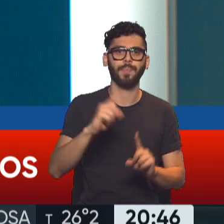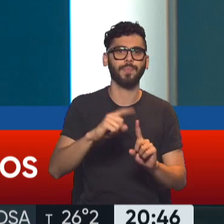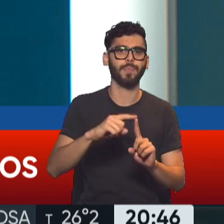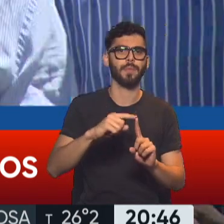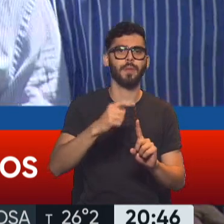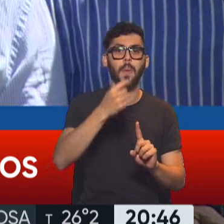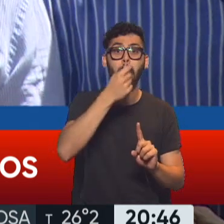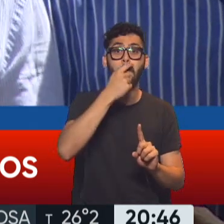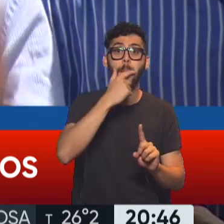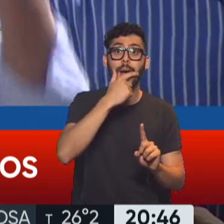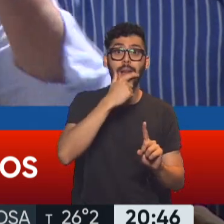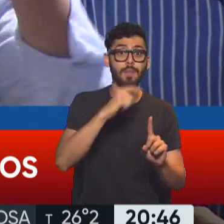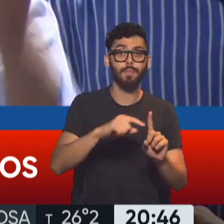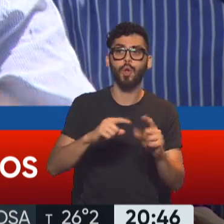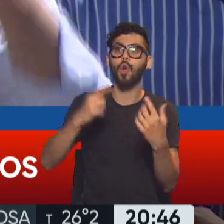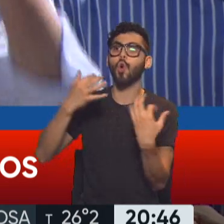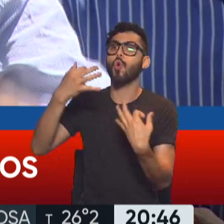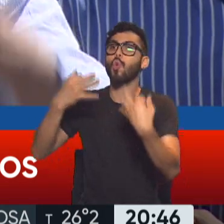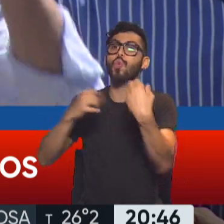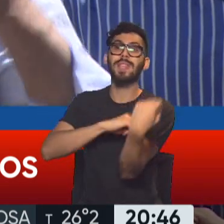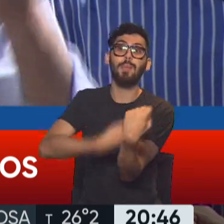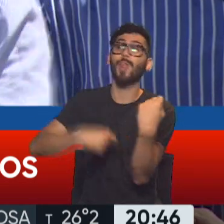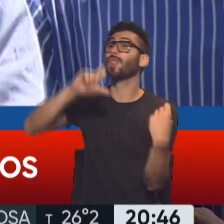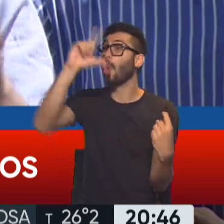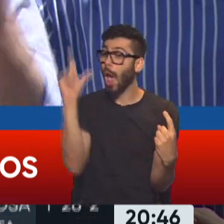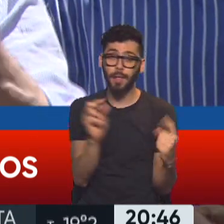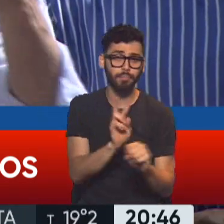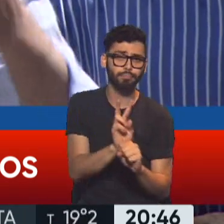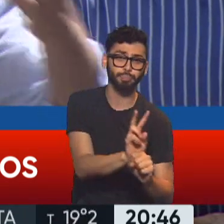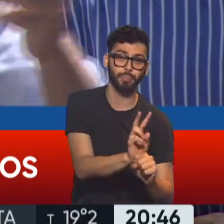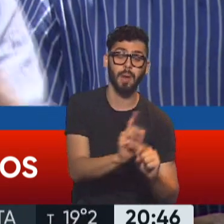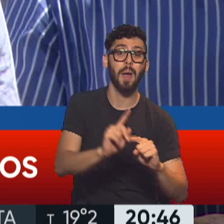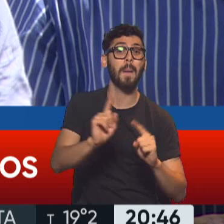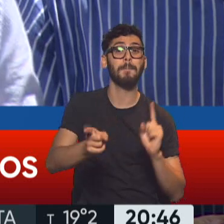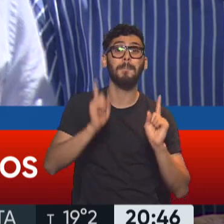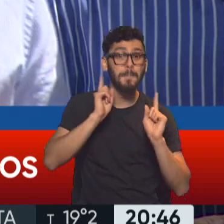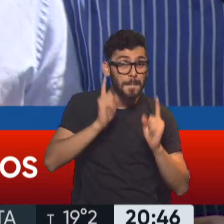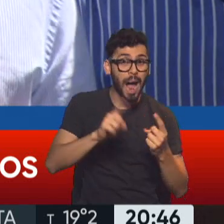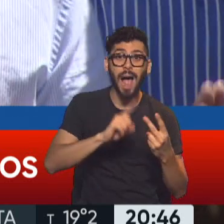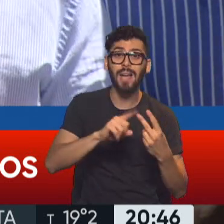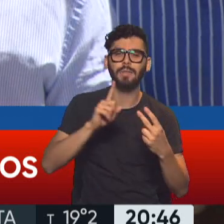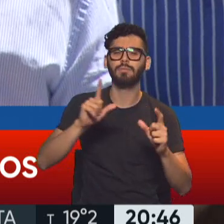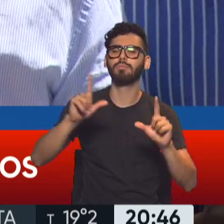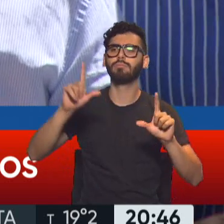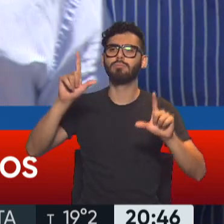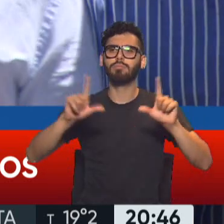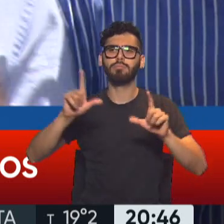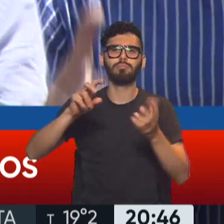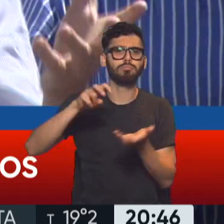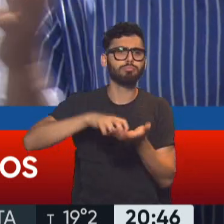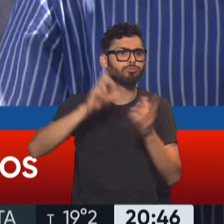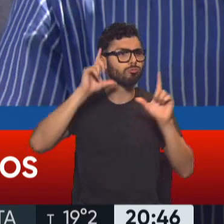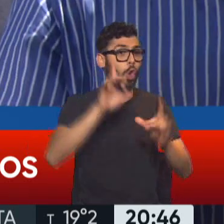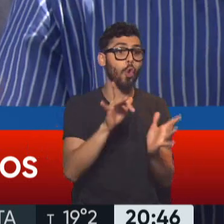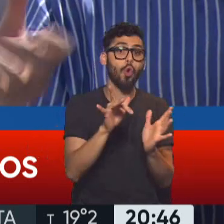de todo el poder judicial de la Argentina, en primer lugar. Y en segundo lugar, tiene un blindaje mediático fenomenal como nunca hubo para nadie